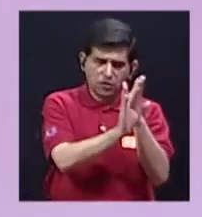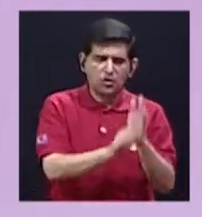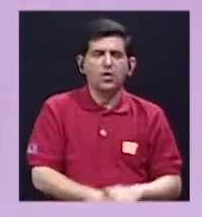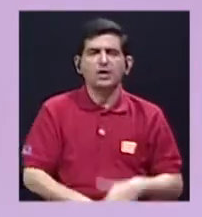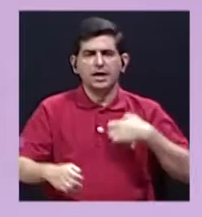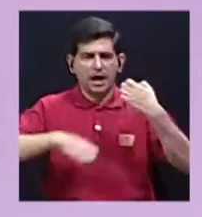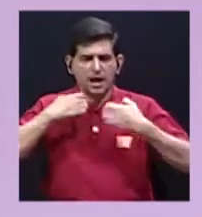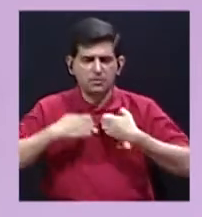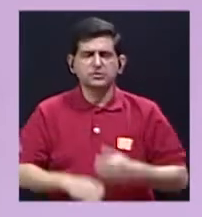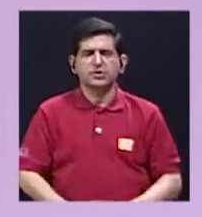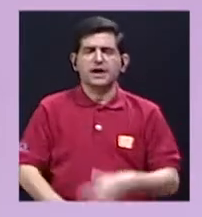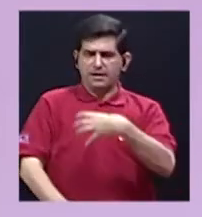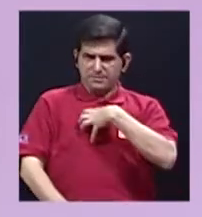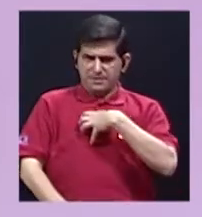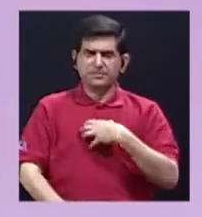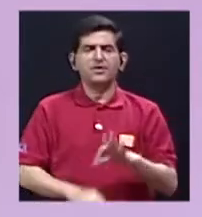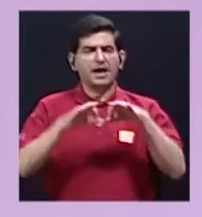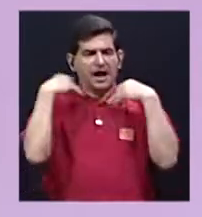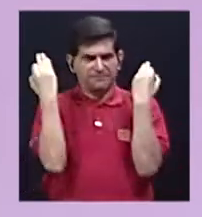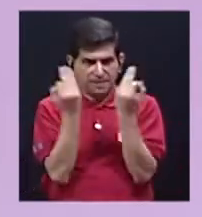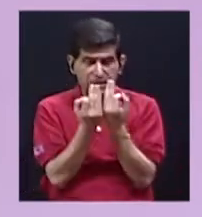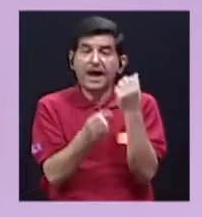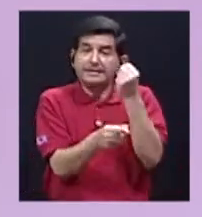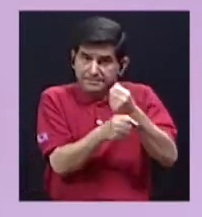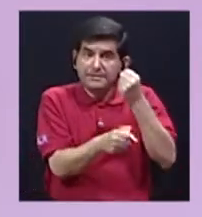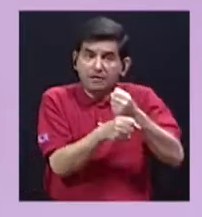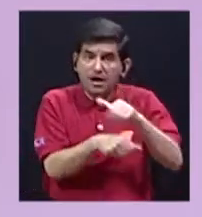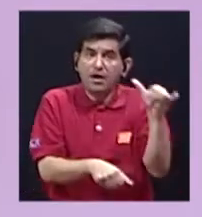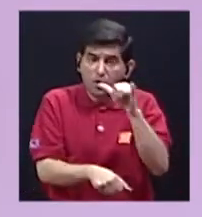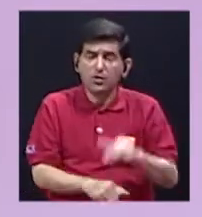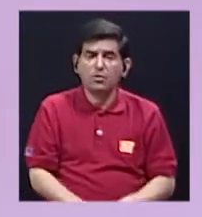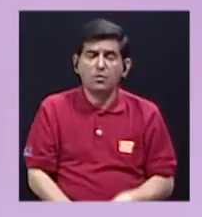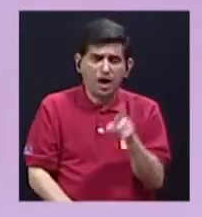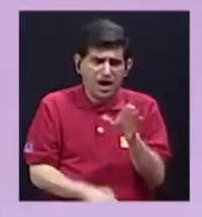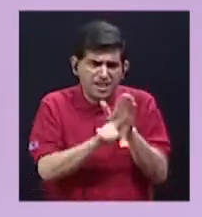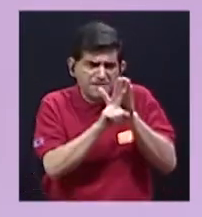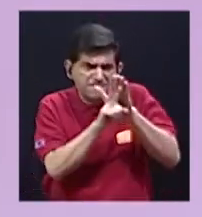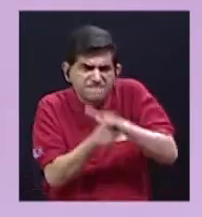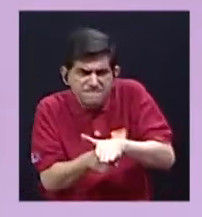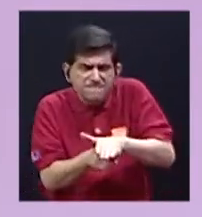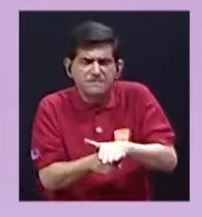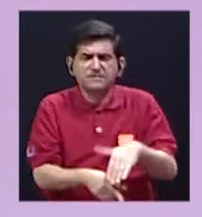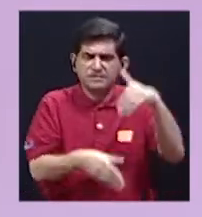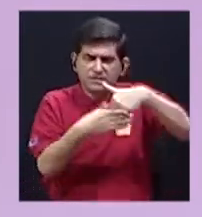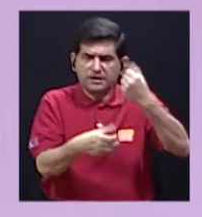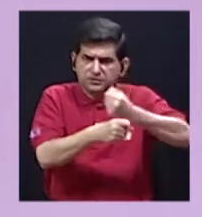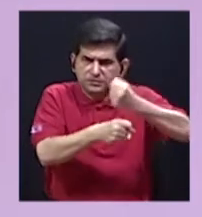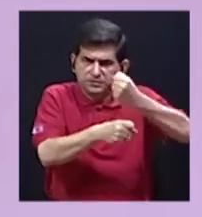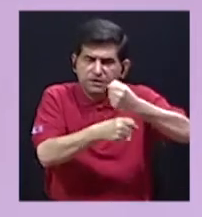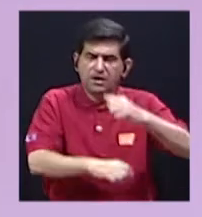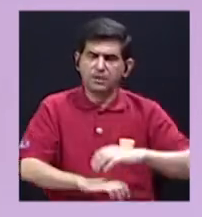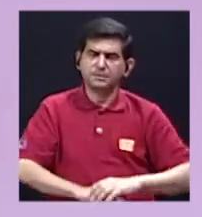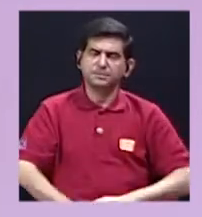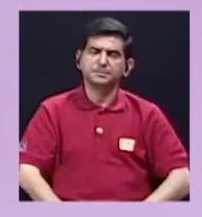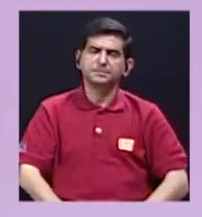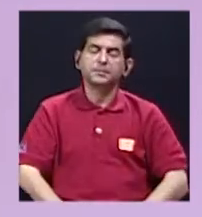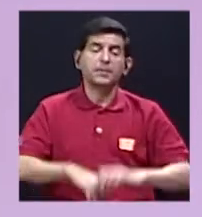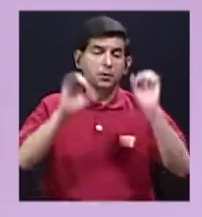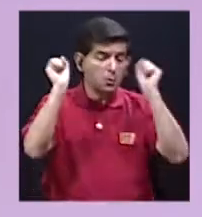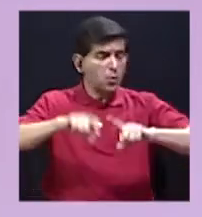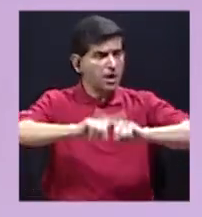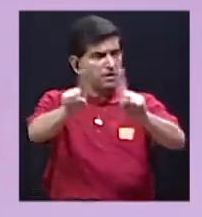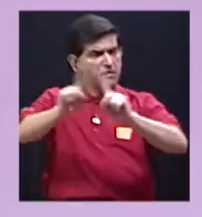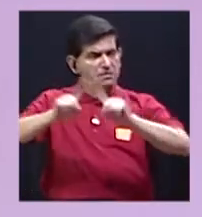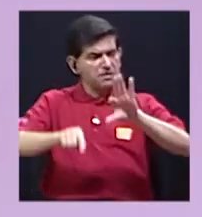la familiar pero ya habíamos hablado la laboral incluso con el hostigamiento y el acoso laboral puede haber